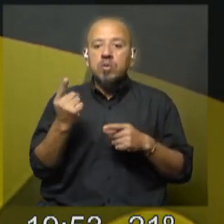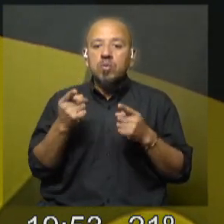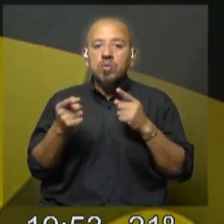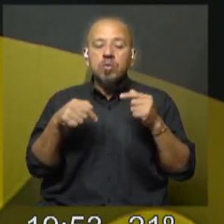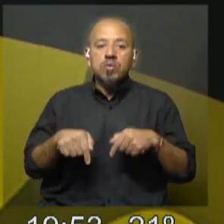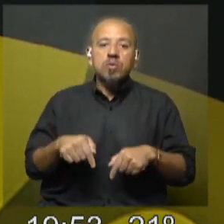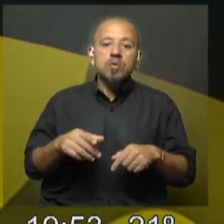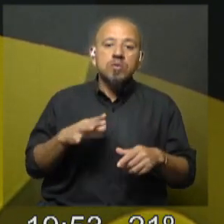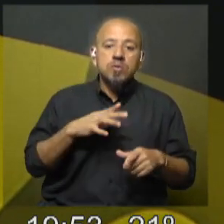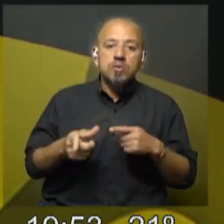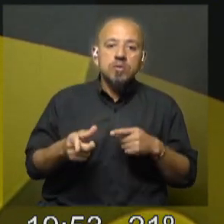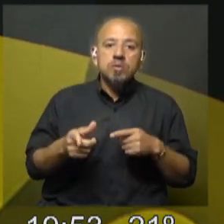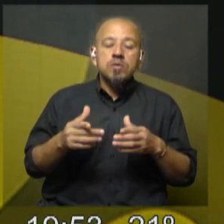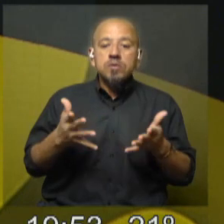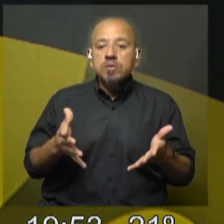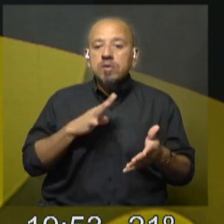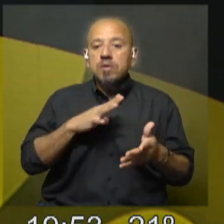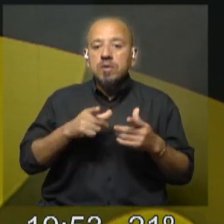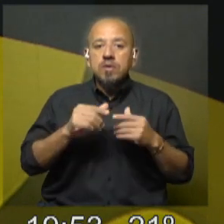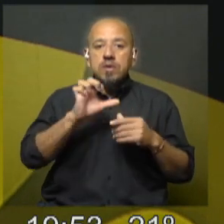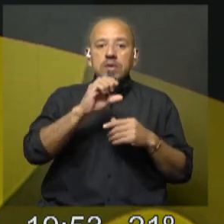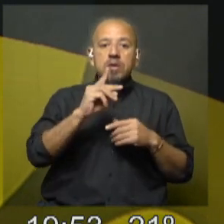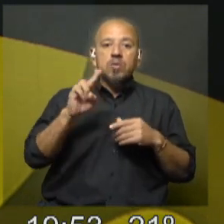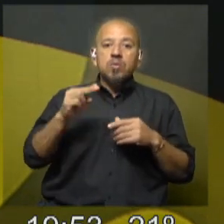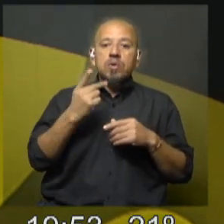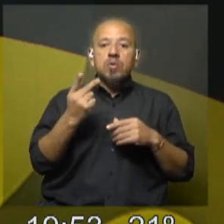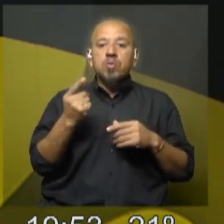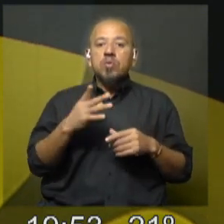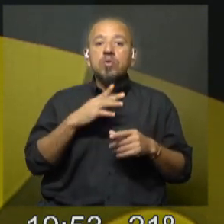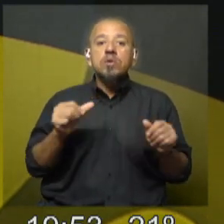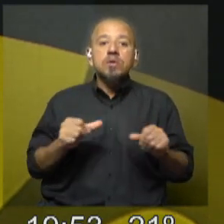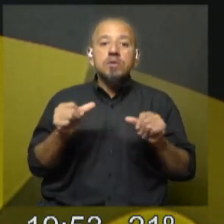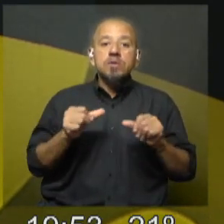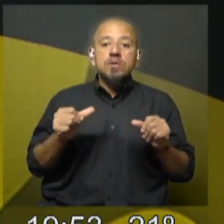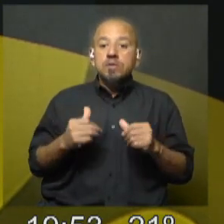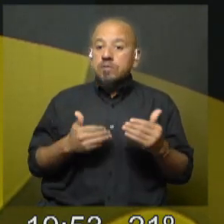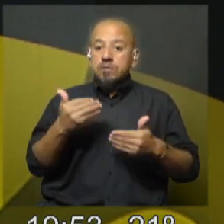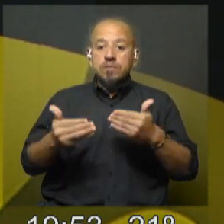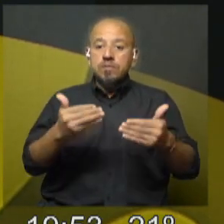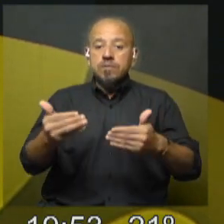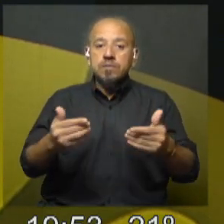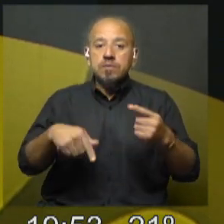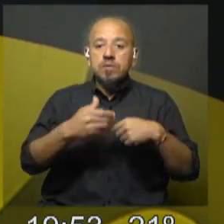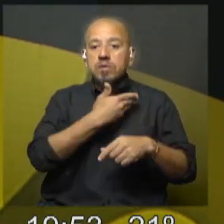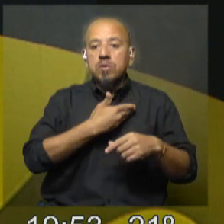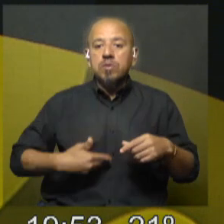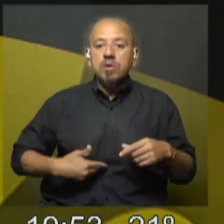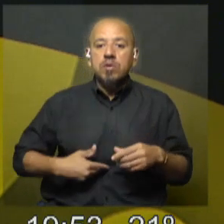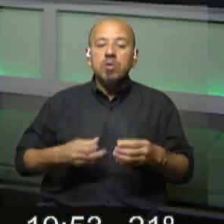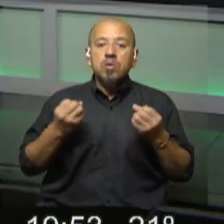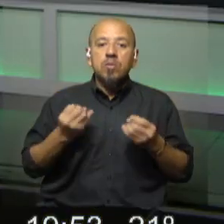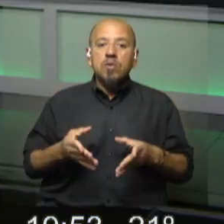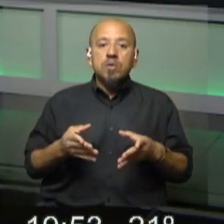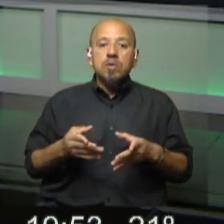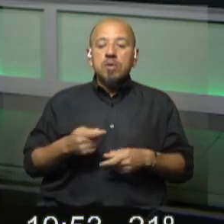figuras que integraban o que integraron EDUI 21 en su fundación pasaron a ser parte de las filas del gobierno y porque además